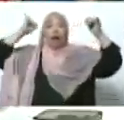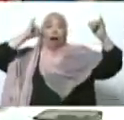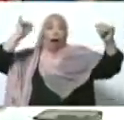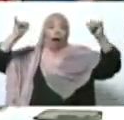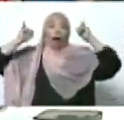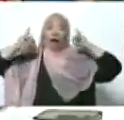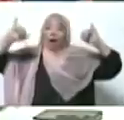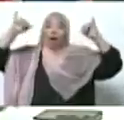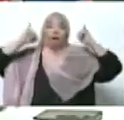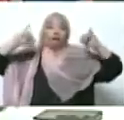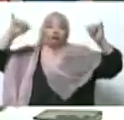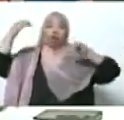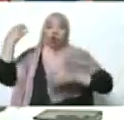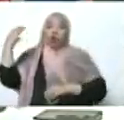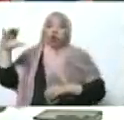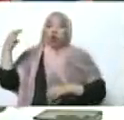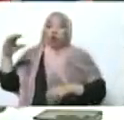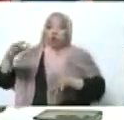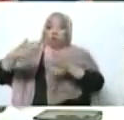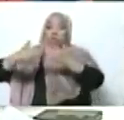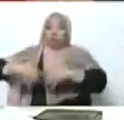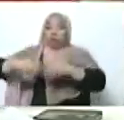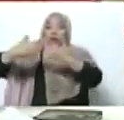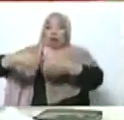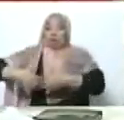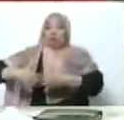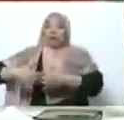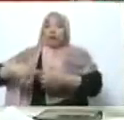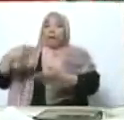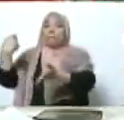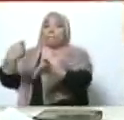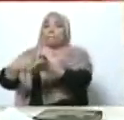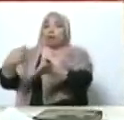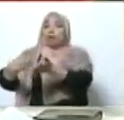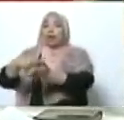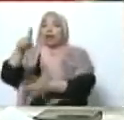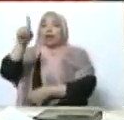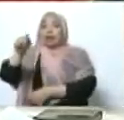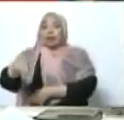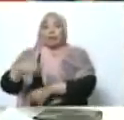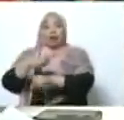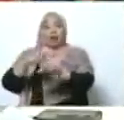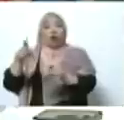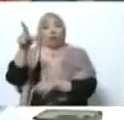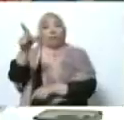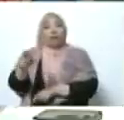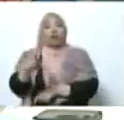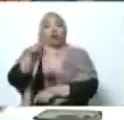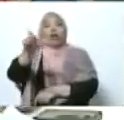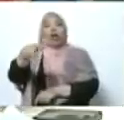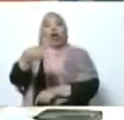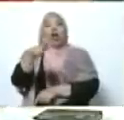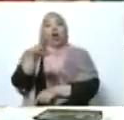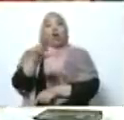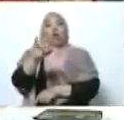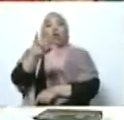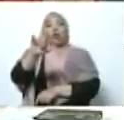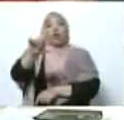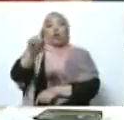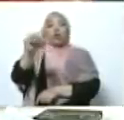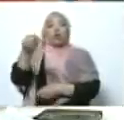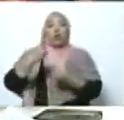desde Monómeros. Ha tenido al asesino Julio Borges allá en Colombia instalado,